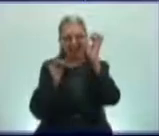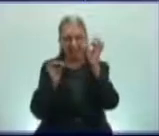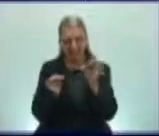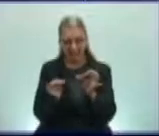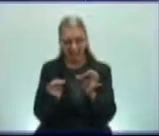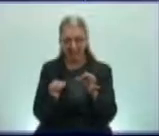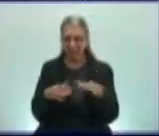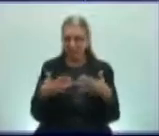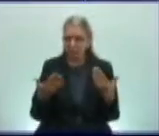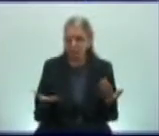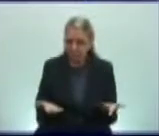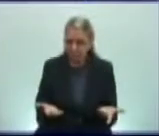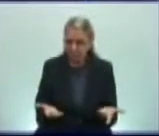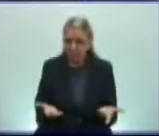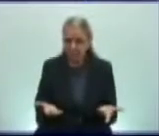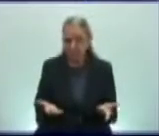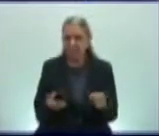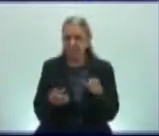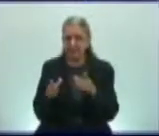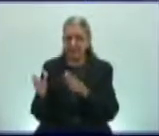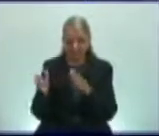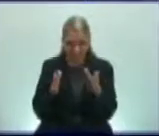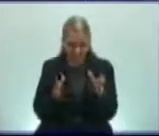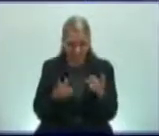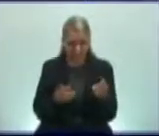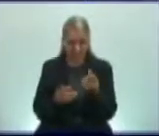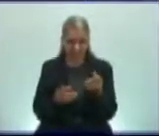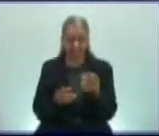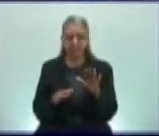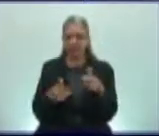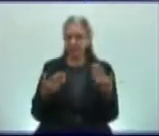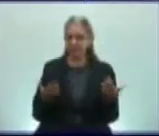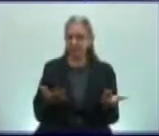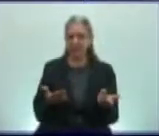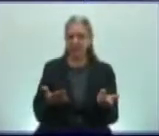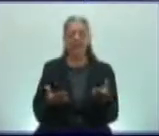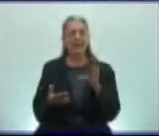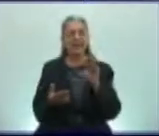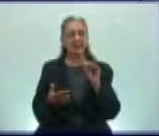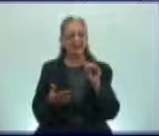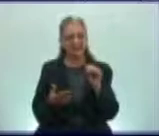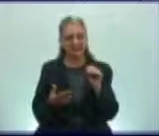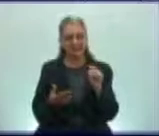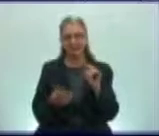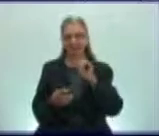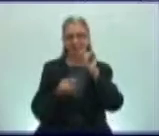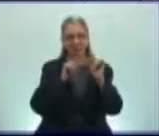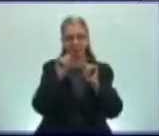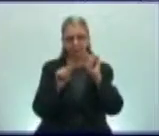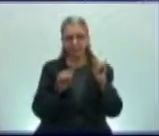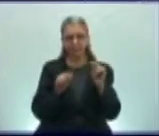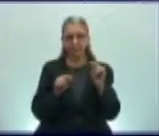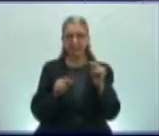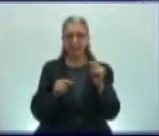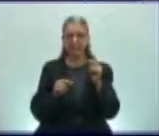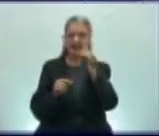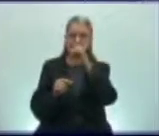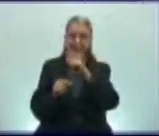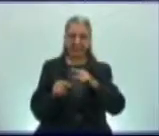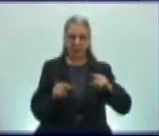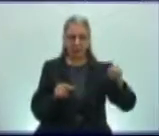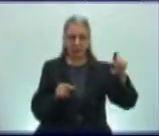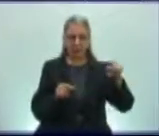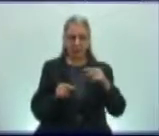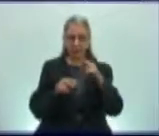en esta parte del ejercicio. Veamos. Como nos preguntan cuál es el recorrido del asiento